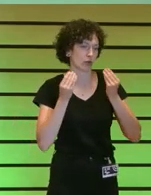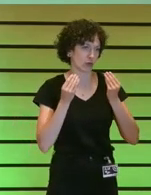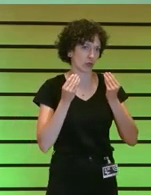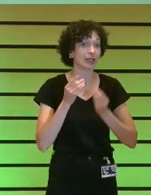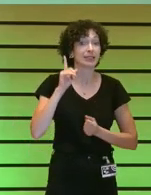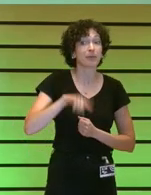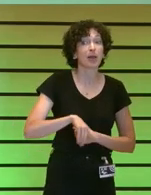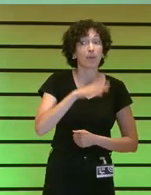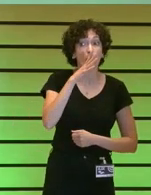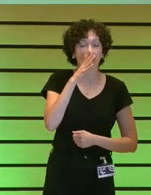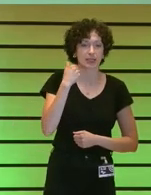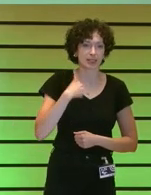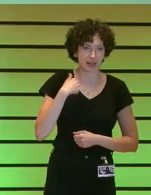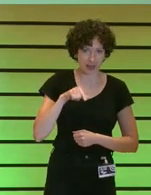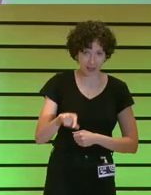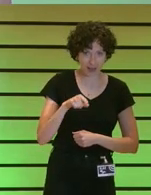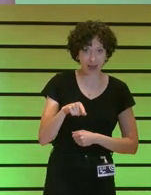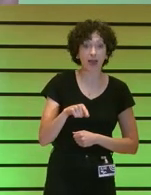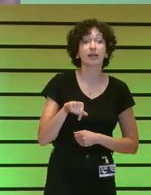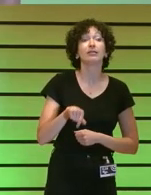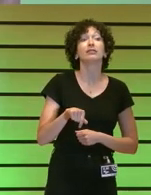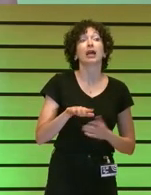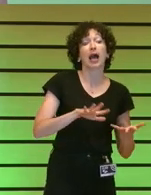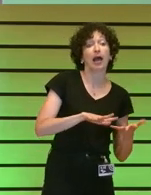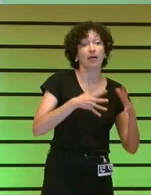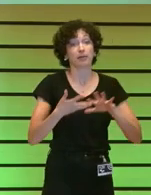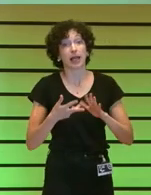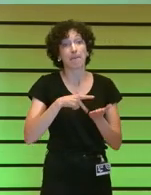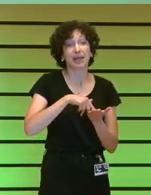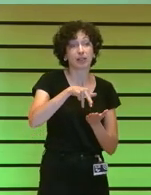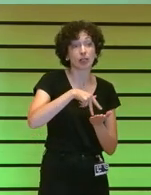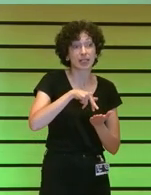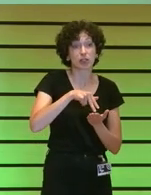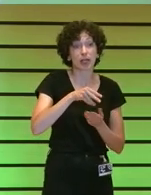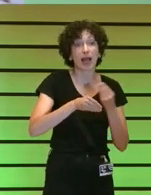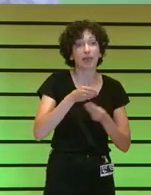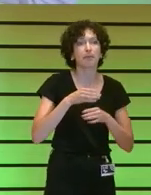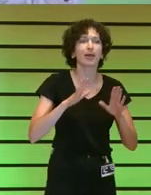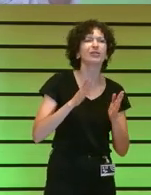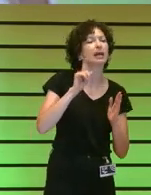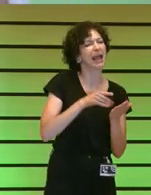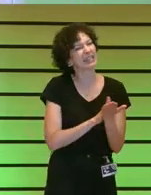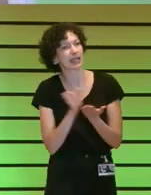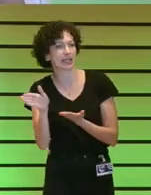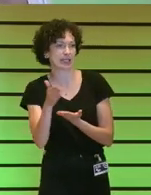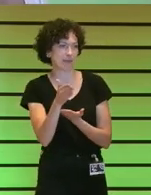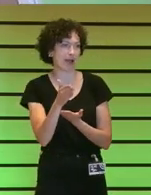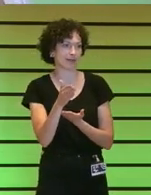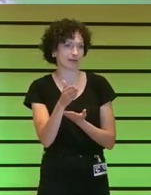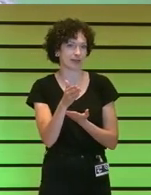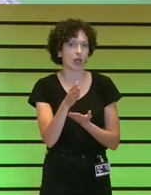porque se ha aprendido a hacer las peatonalizaciones dando alternativas claro es que si tú me